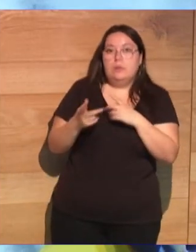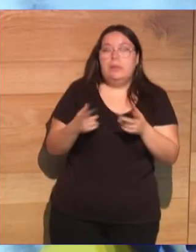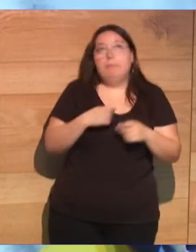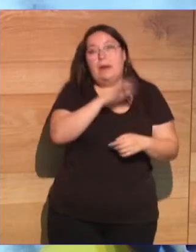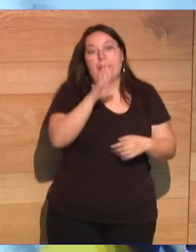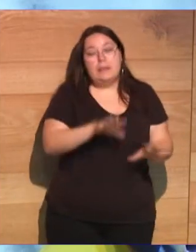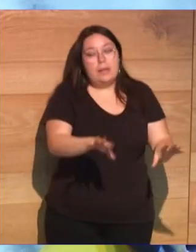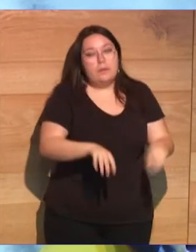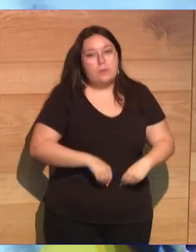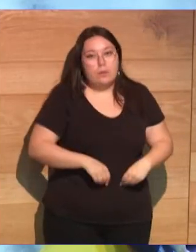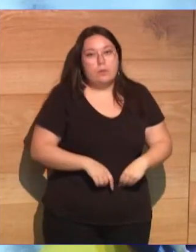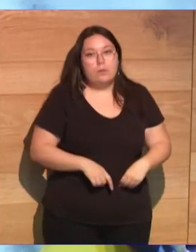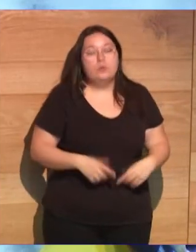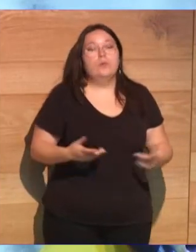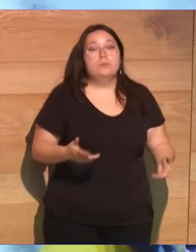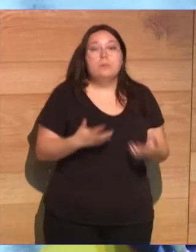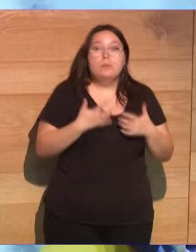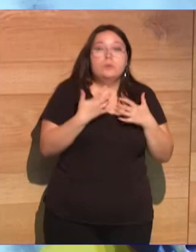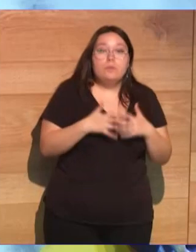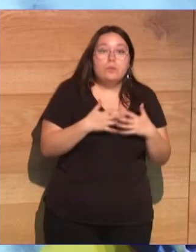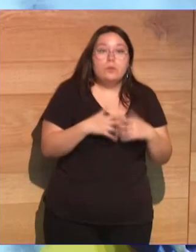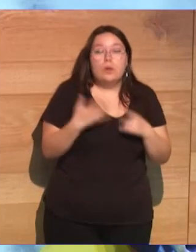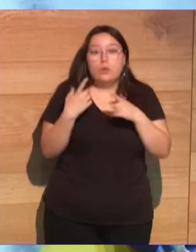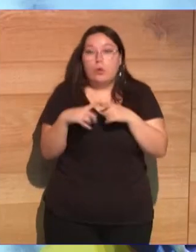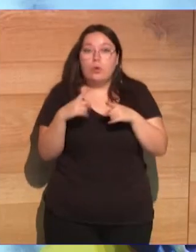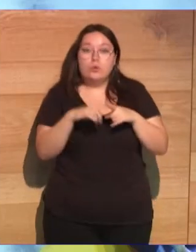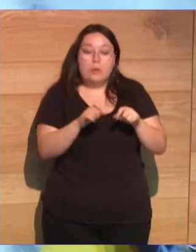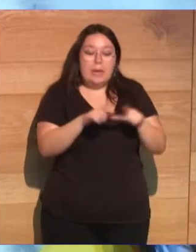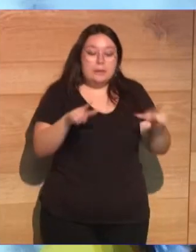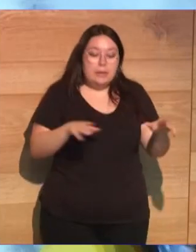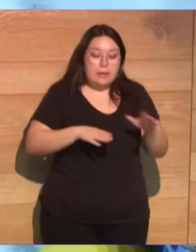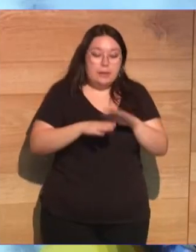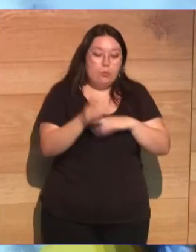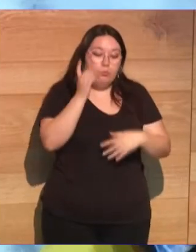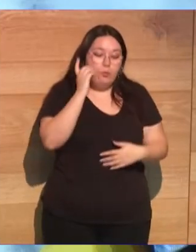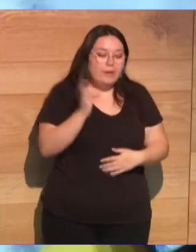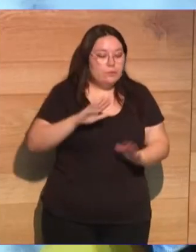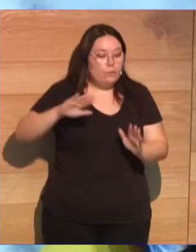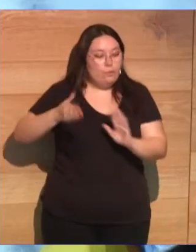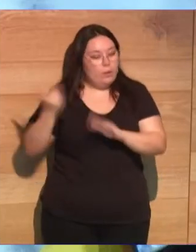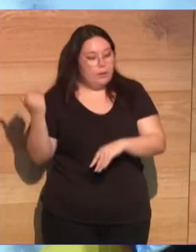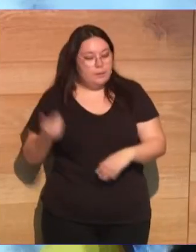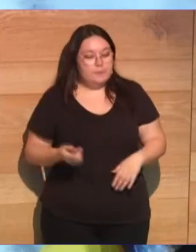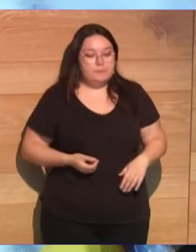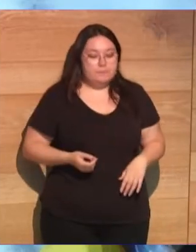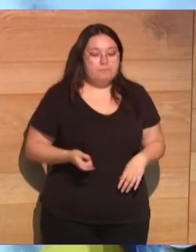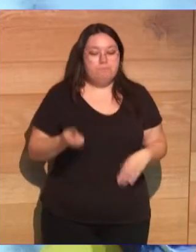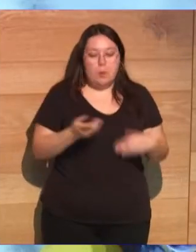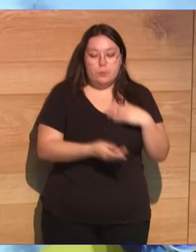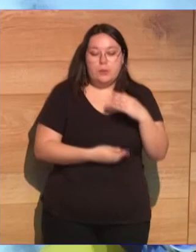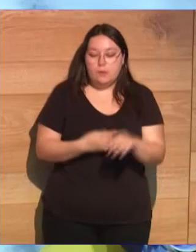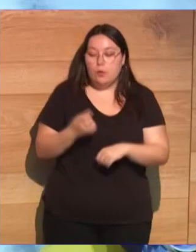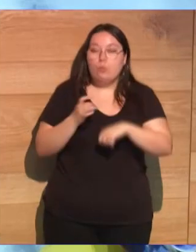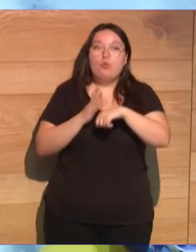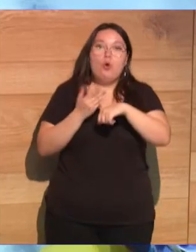es decir, vamos a funcionar con cosas donde entremos en una sala y dejemos los móviles fuera, vamos a hacer un ocio que